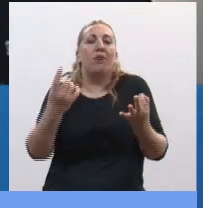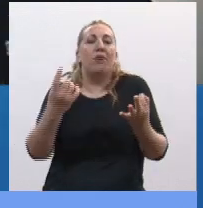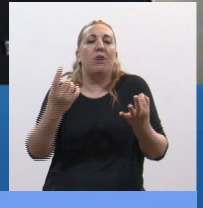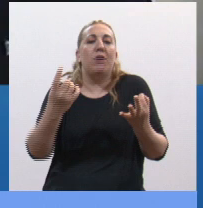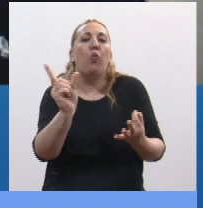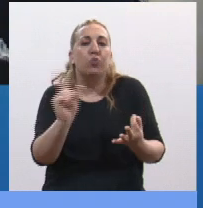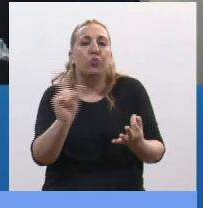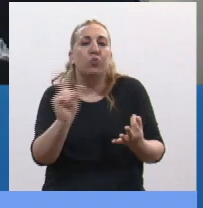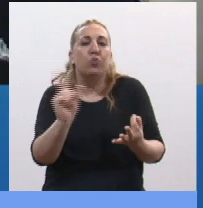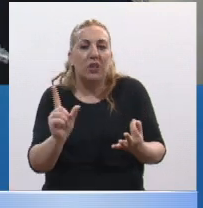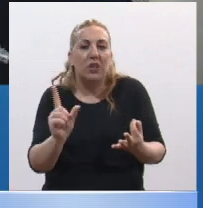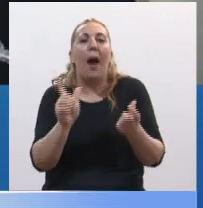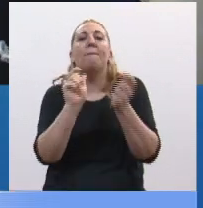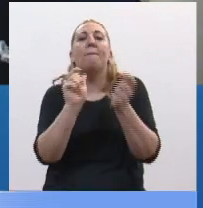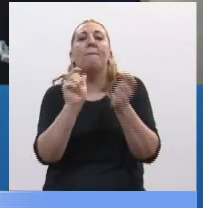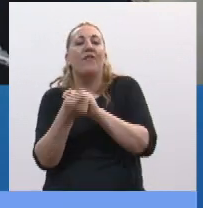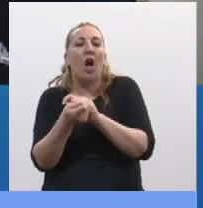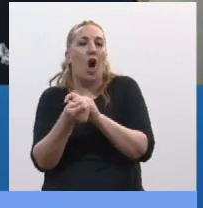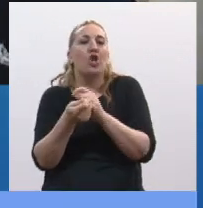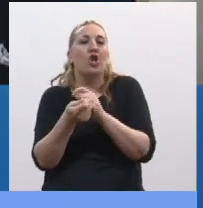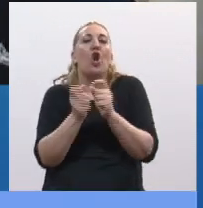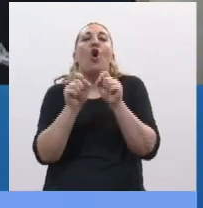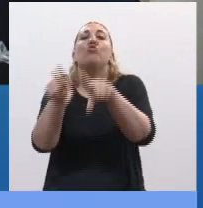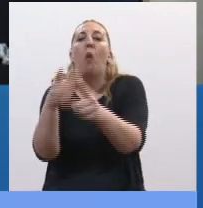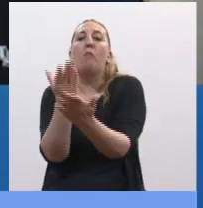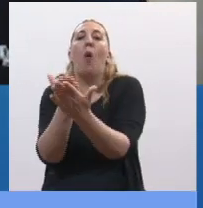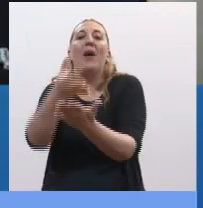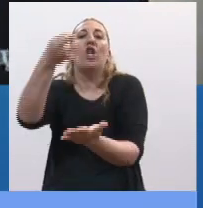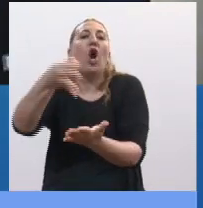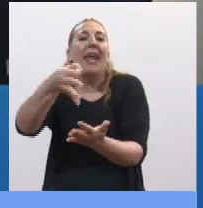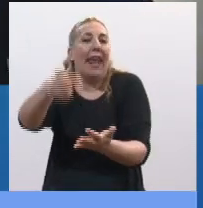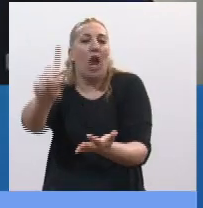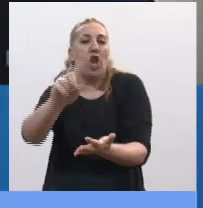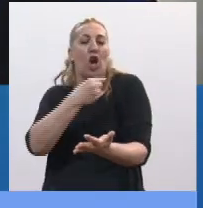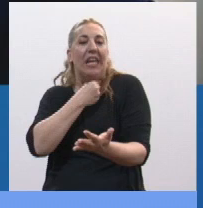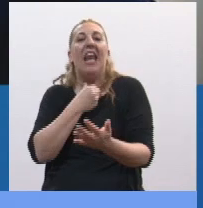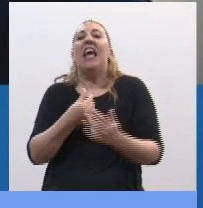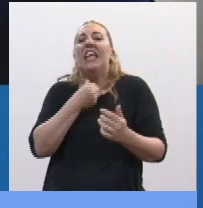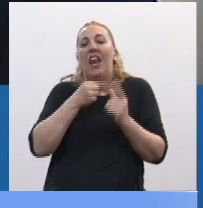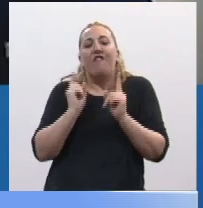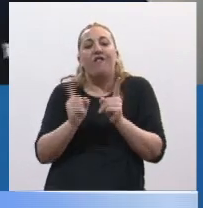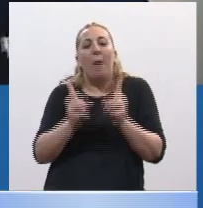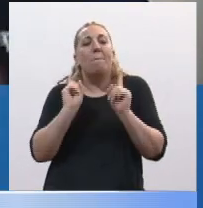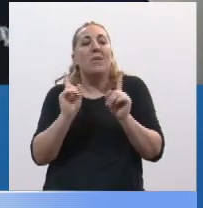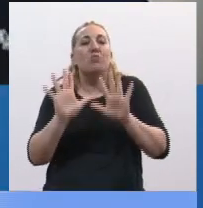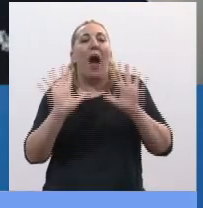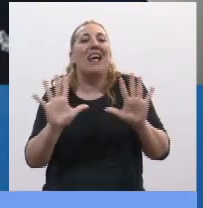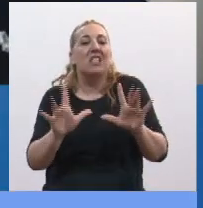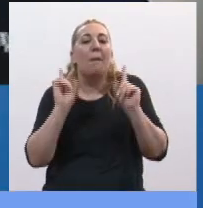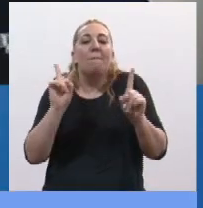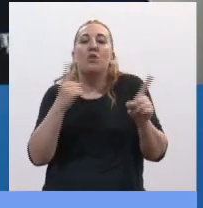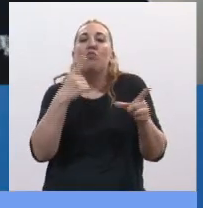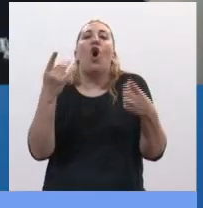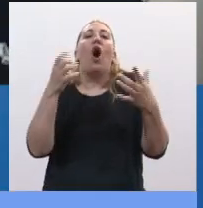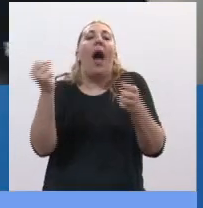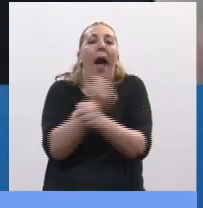ellos que se efectuaran modificaciones a sus propuestas originales y pretenderían que se mantenga un proyecto como está y que se sancione como